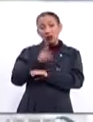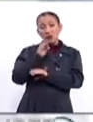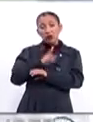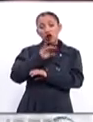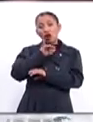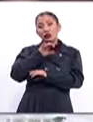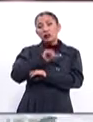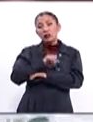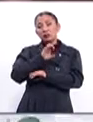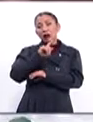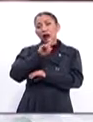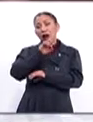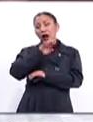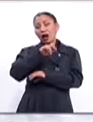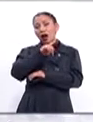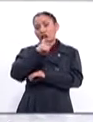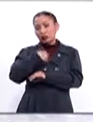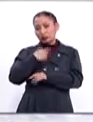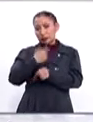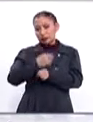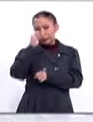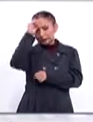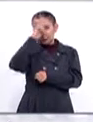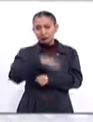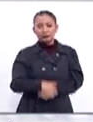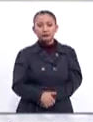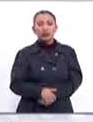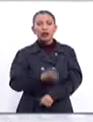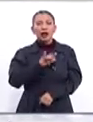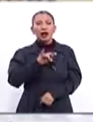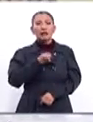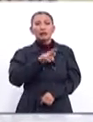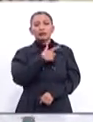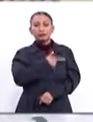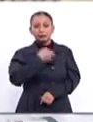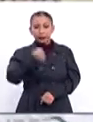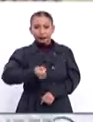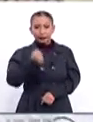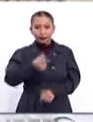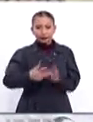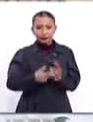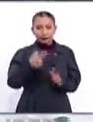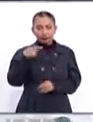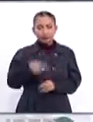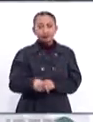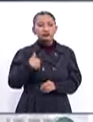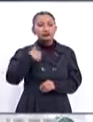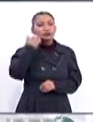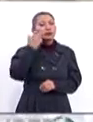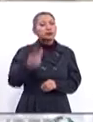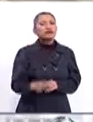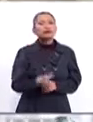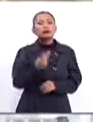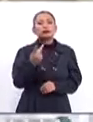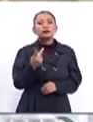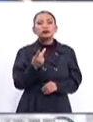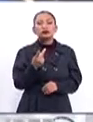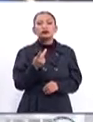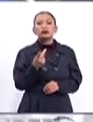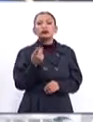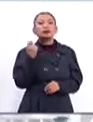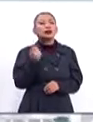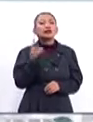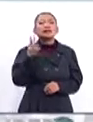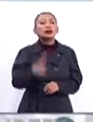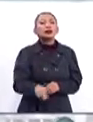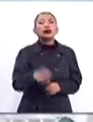Juan José Esparragosa. Ese es mi primer comentario. Javier, qué gusto me da saludarte de nueva cuenta. Yo quisiera preguntarte, ¿qué es